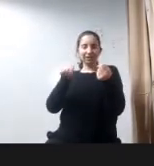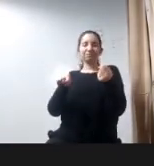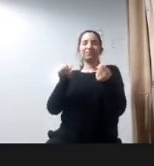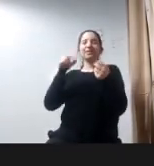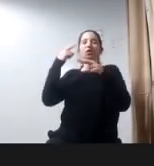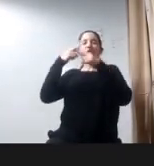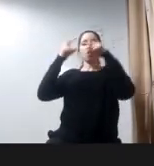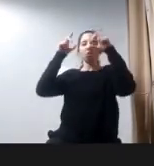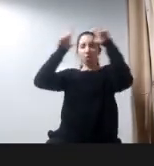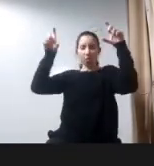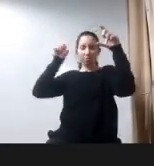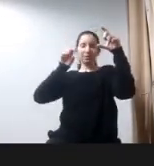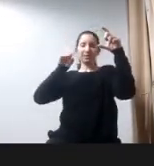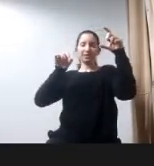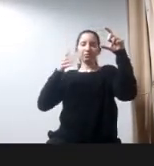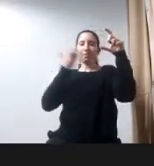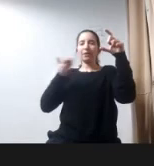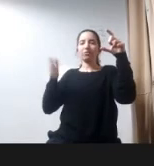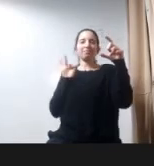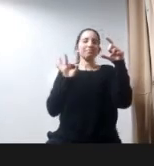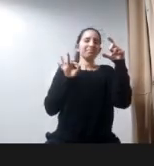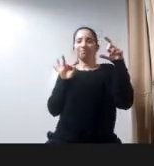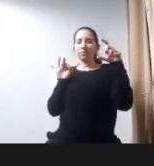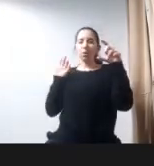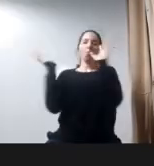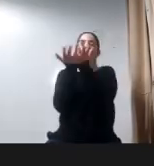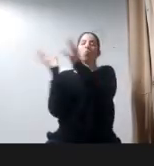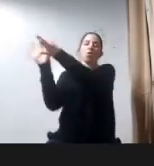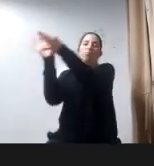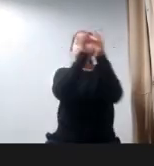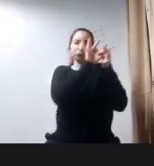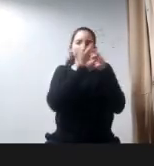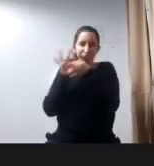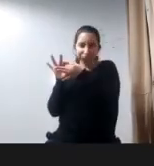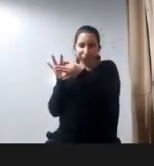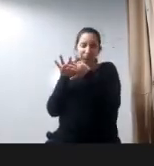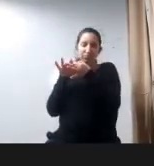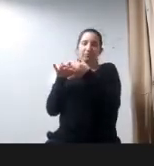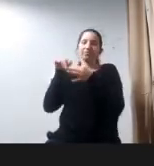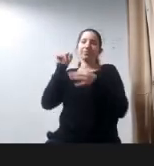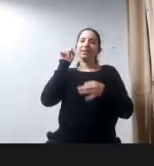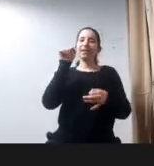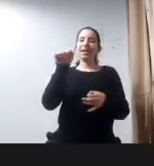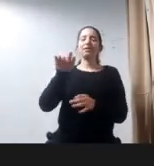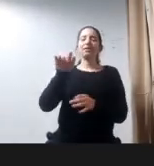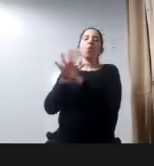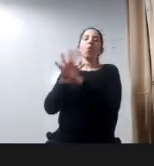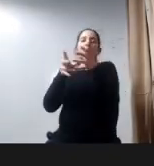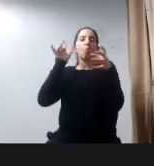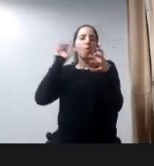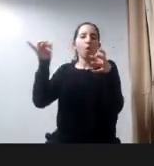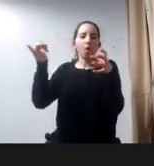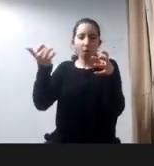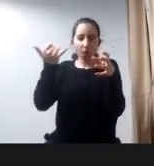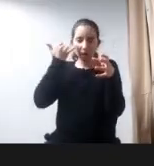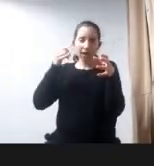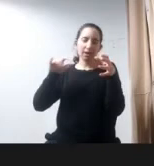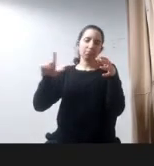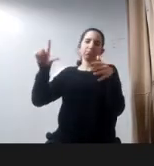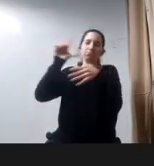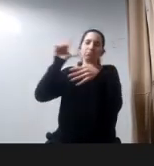Escupidos, que tenía que ver con distintas posturas de gays y putos y bisexuales de